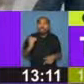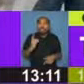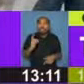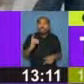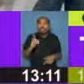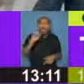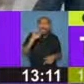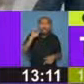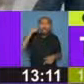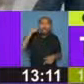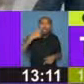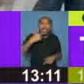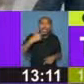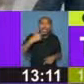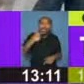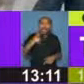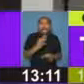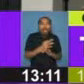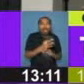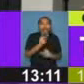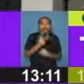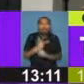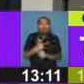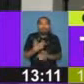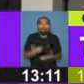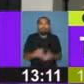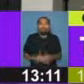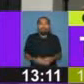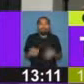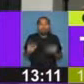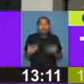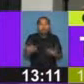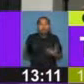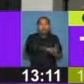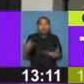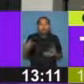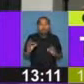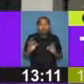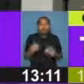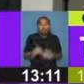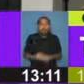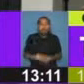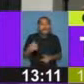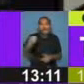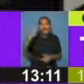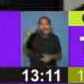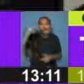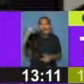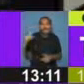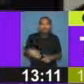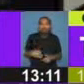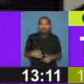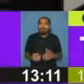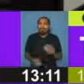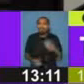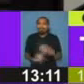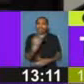que un gusto También poder participar y bueno ayer se produjo la inauguración y hemos visto un